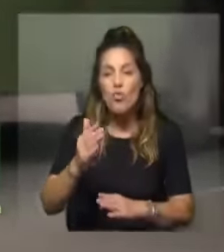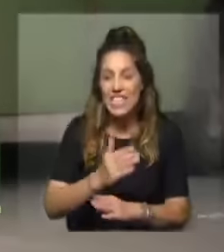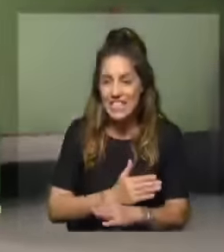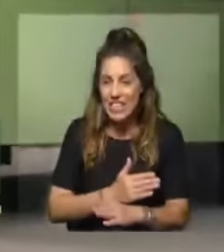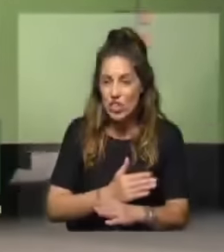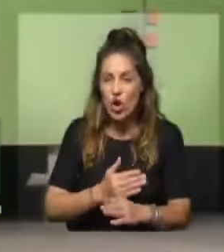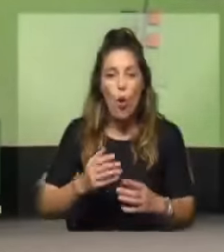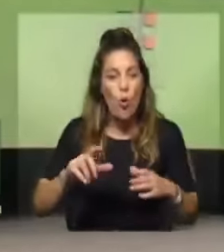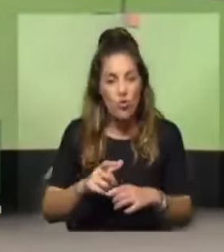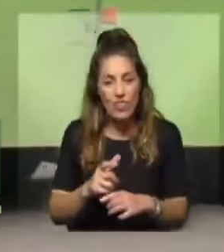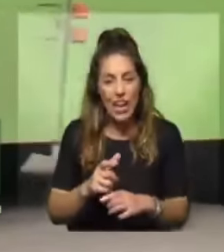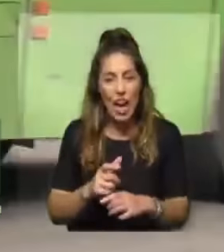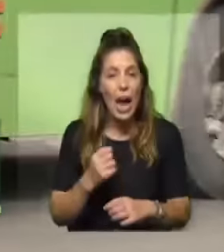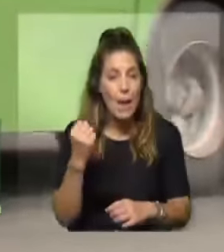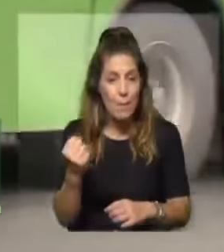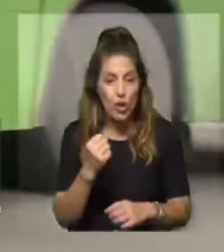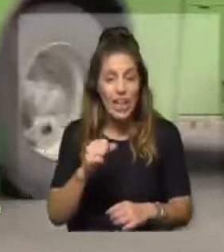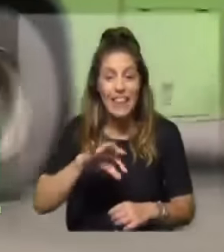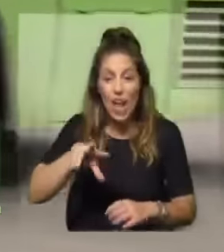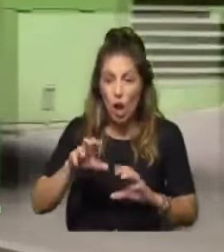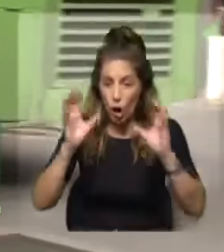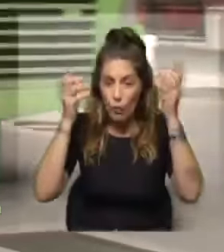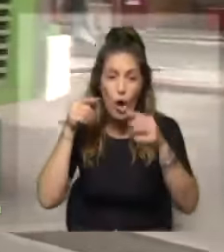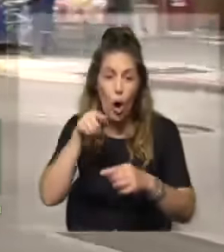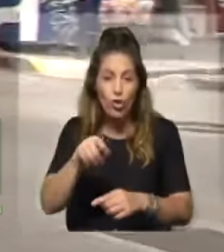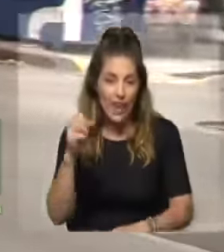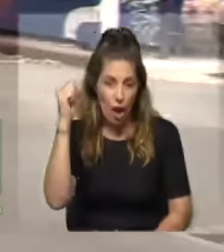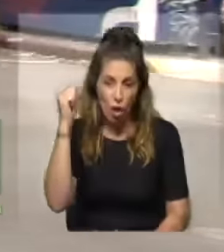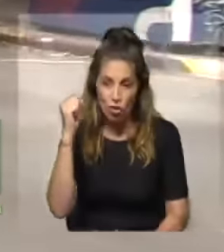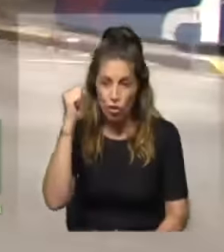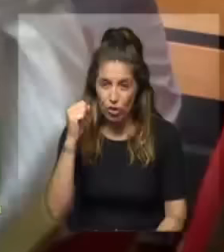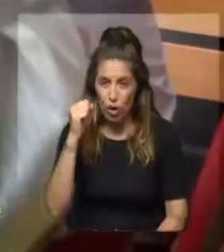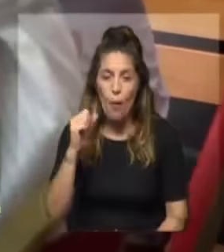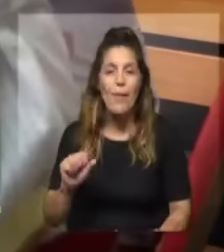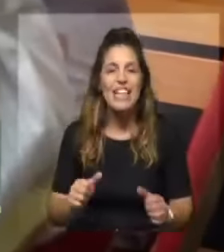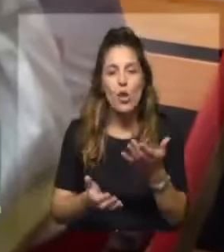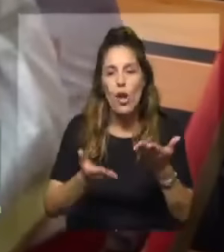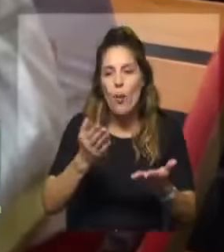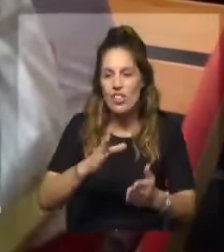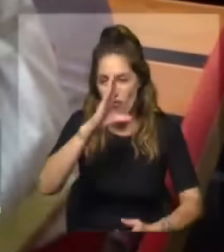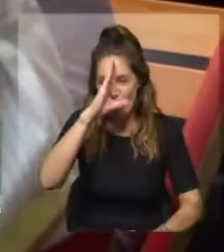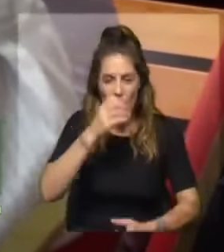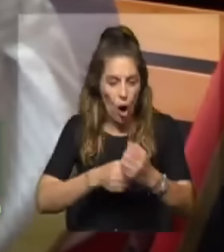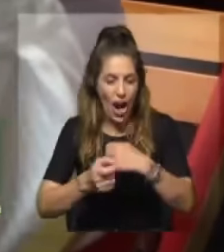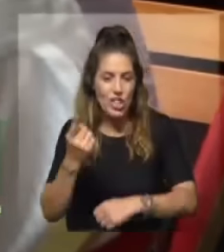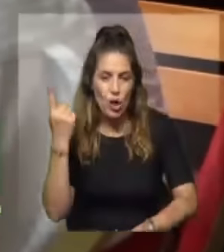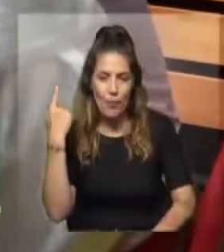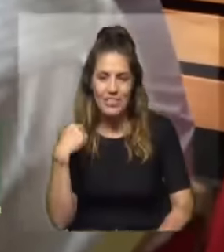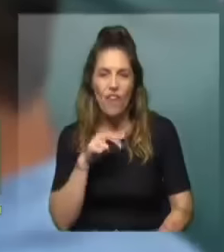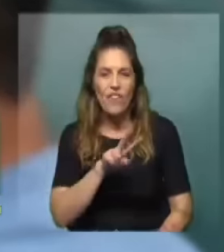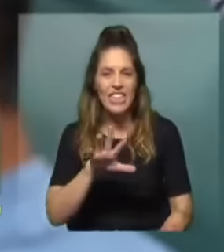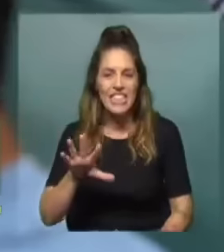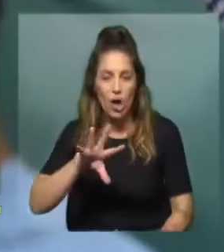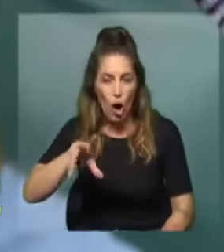este bastante pronunciado de las rapiñas a los Ómnibus para hacer una comparación febrero del año pasado tuvimos 25